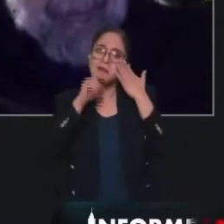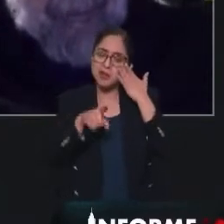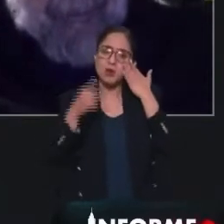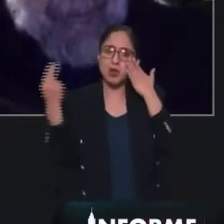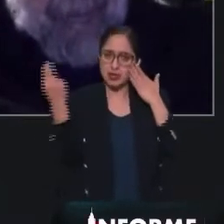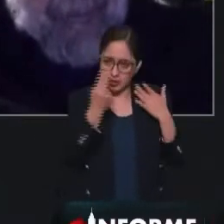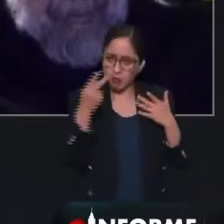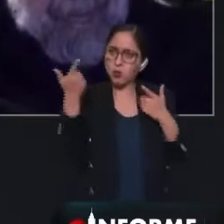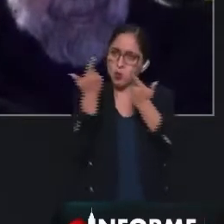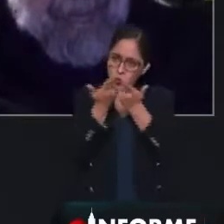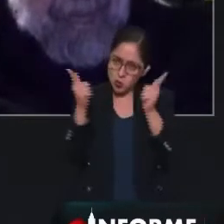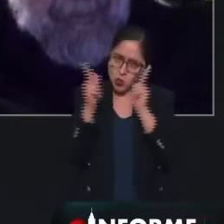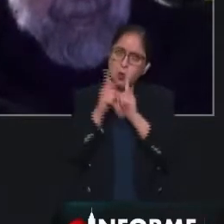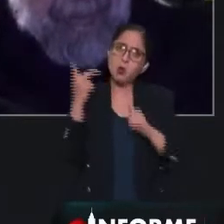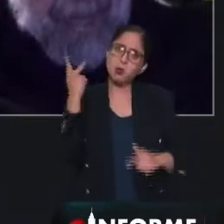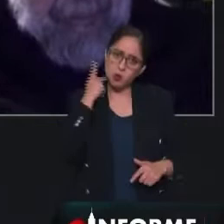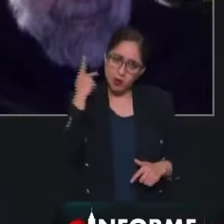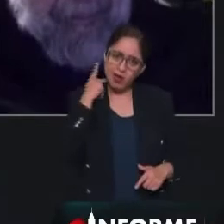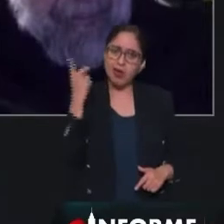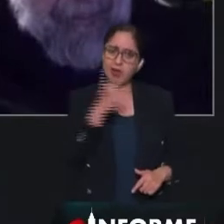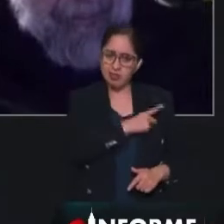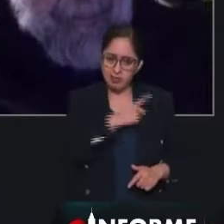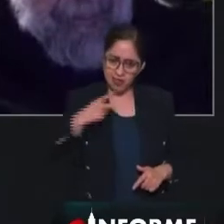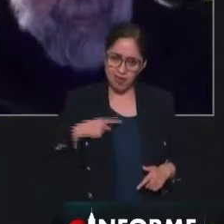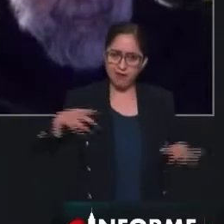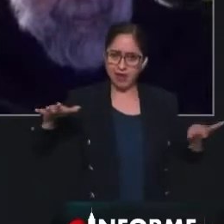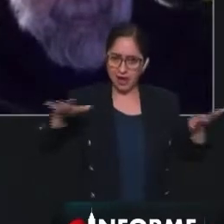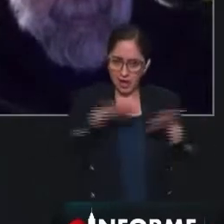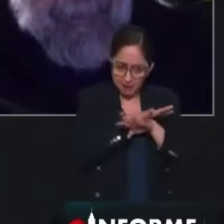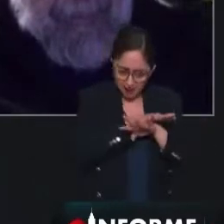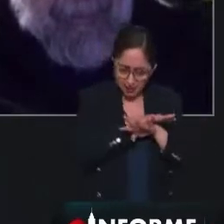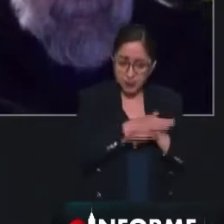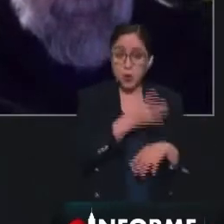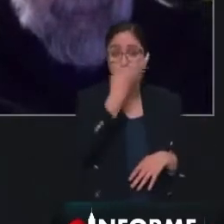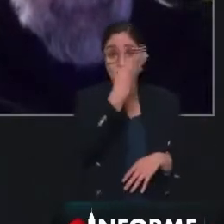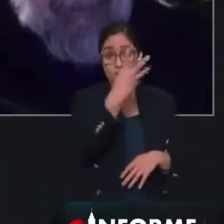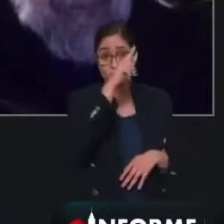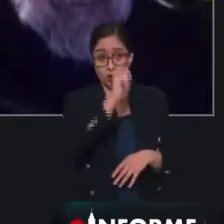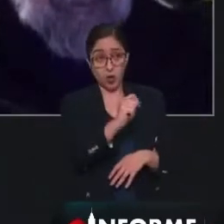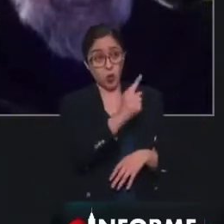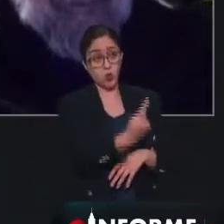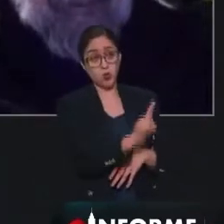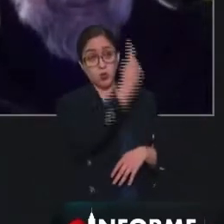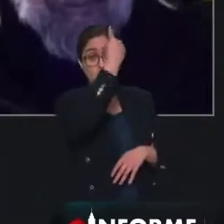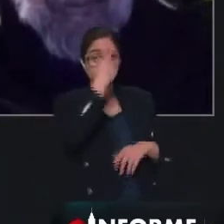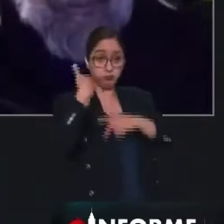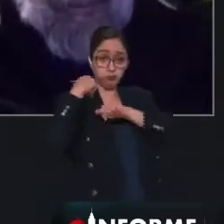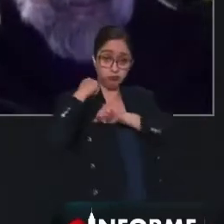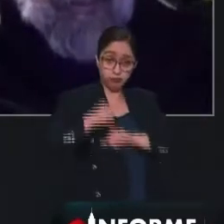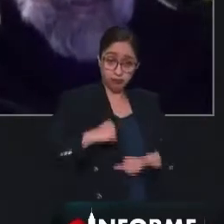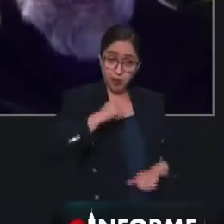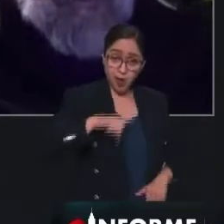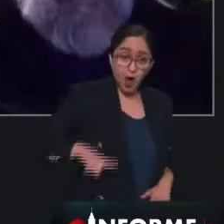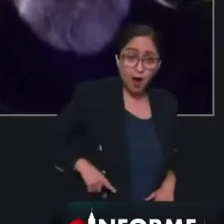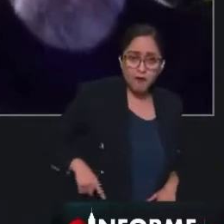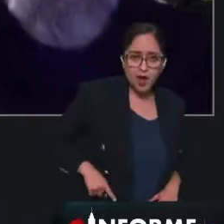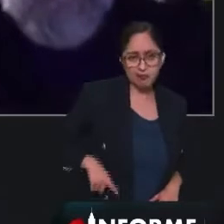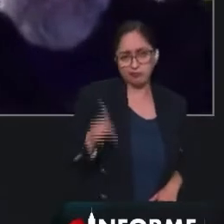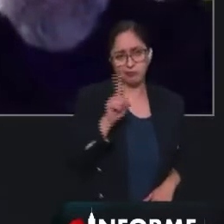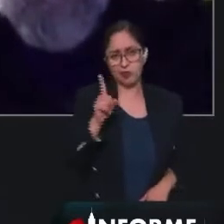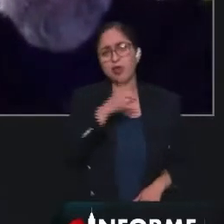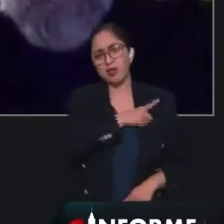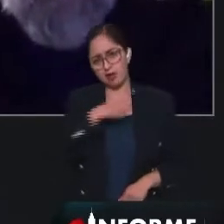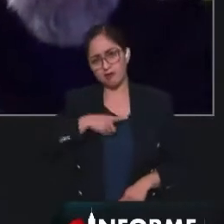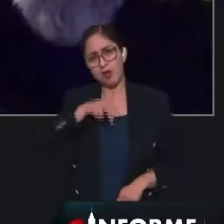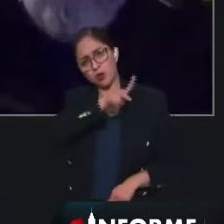que transformar. La cuarta transformación no solo es del gobierno, nos incluye a todos los ciudadanos. Y si los partidos políticos fueran respetuosos de